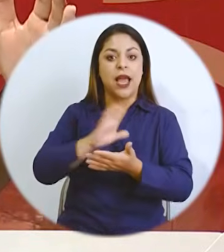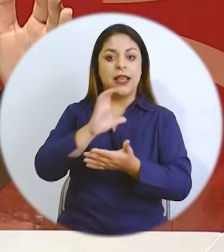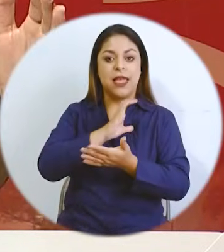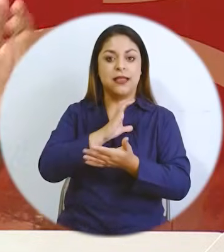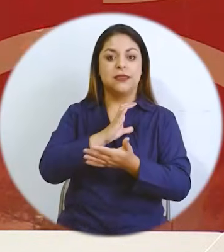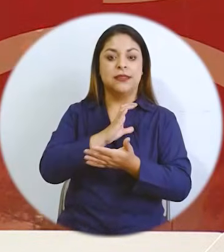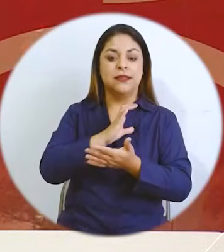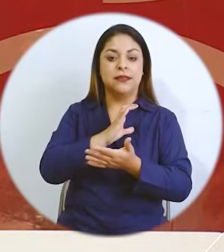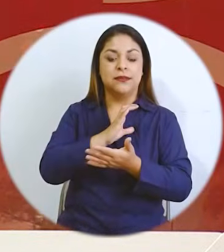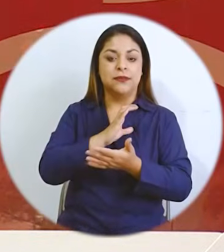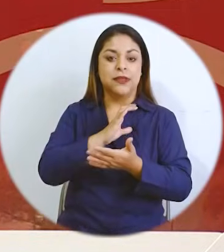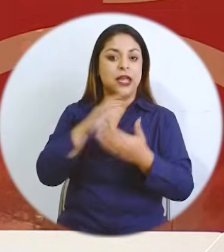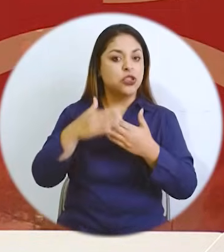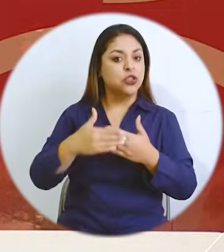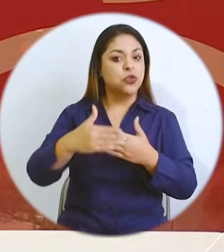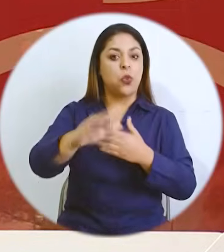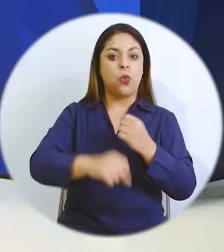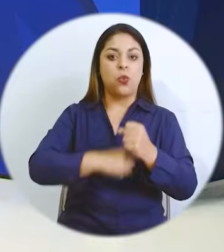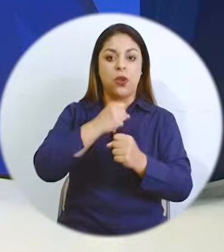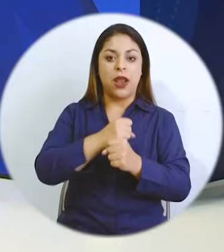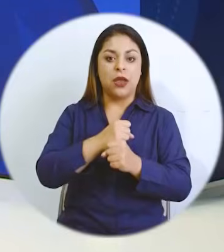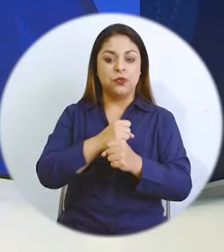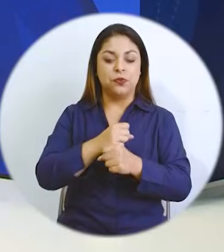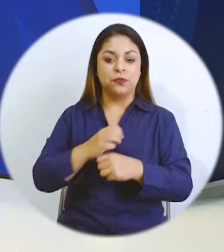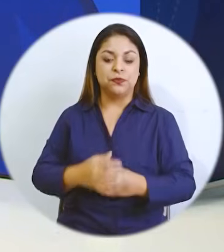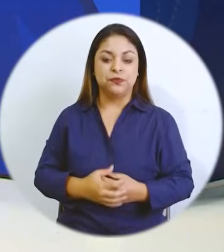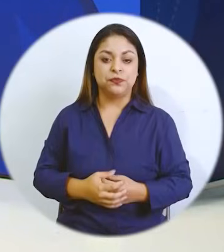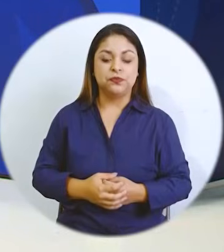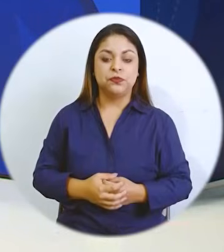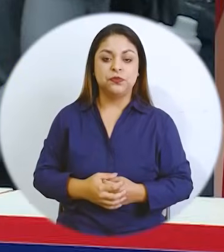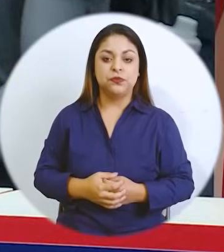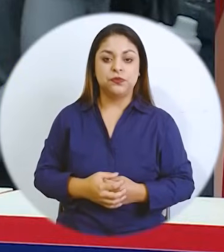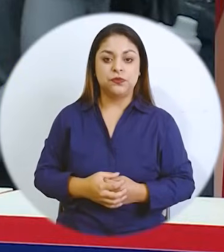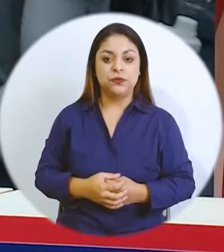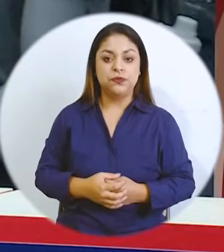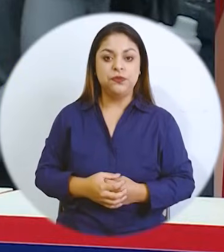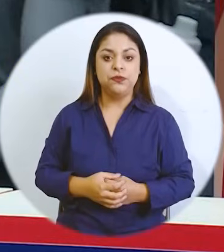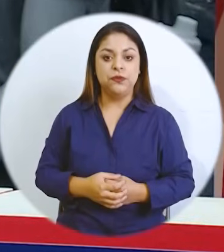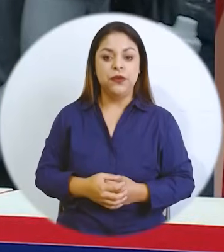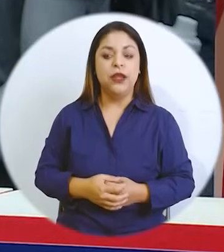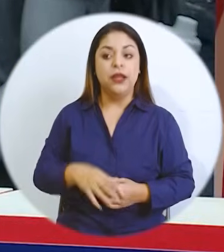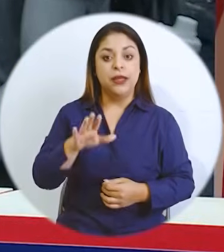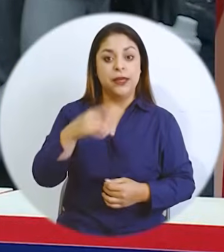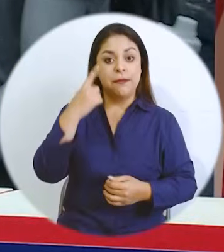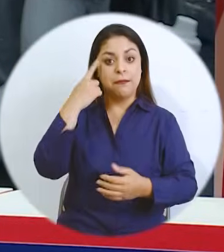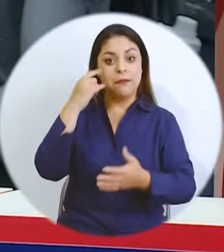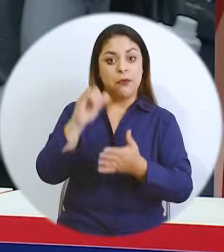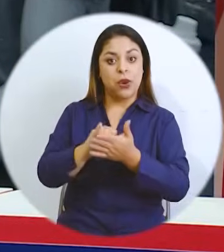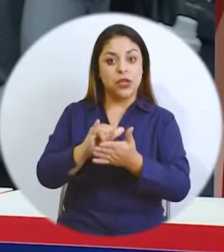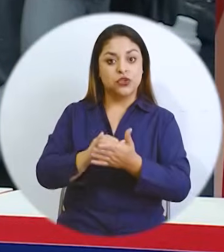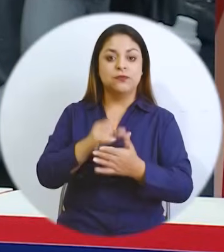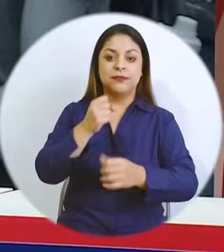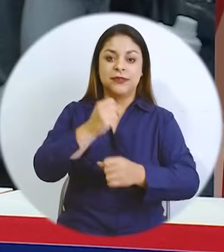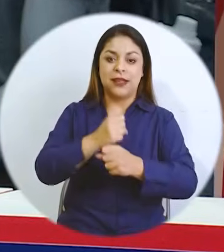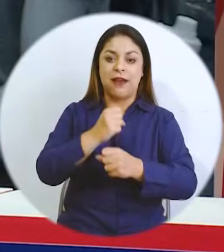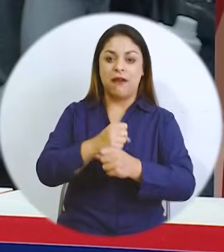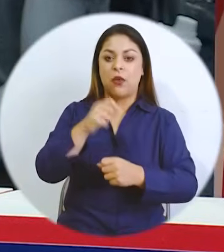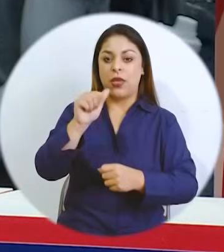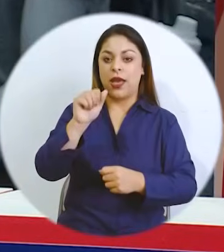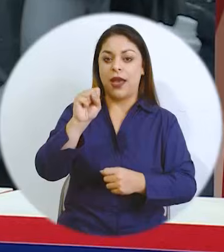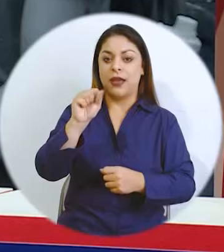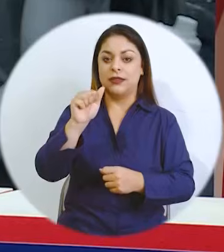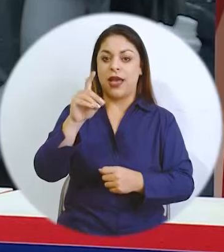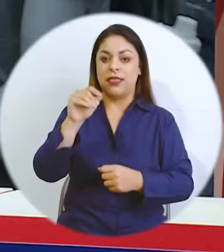programa de control de calidad durante todo el año. Entonces son indicadores muy reveladores. Y en ese marco, precisamente, el trabajo de las asadas fue reconocido